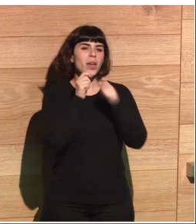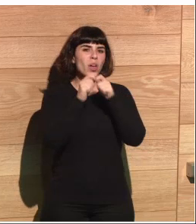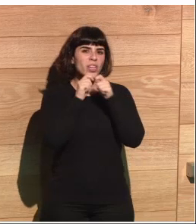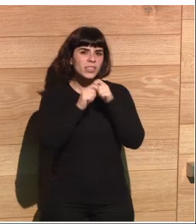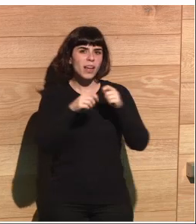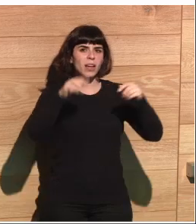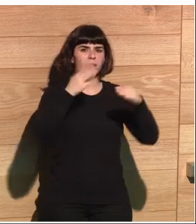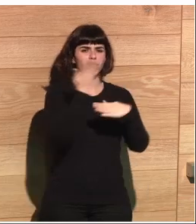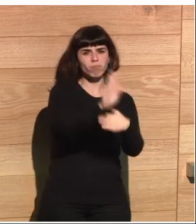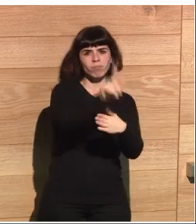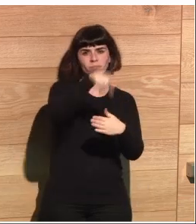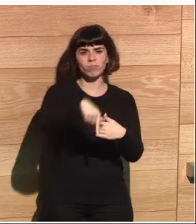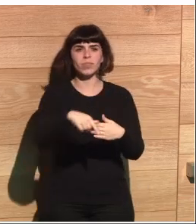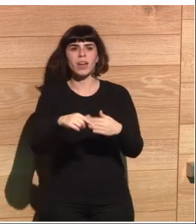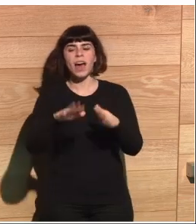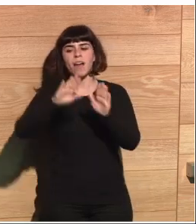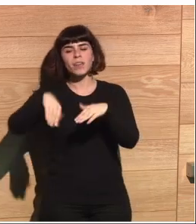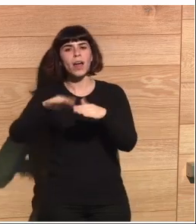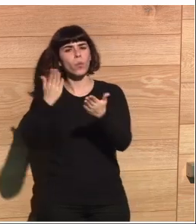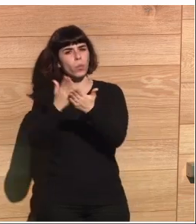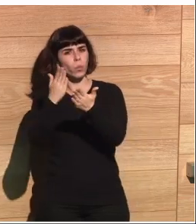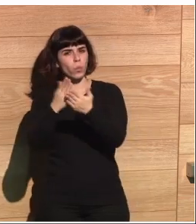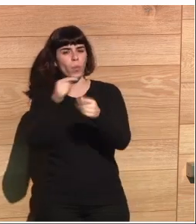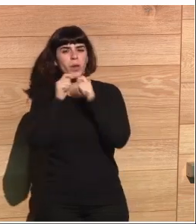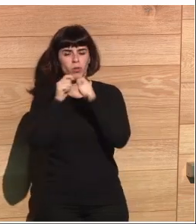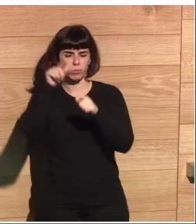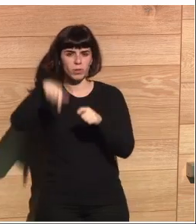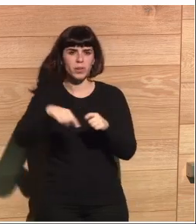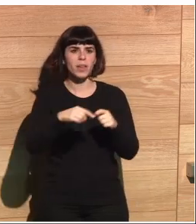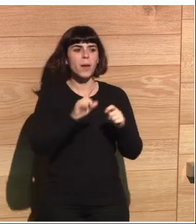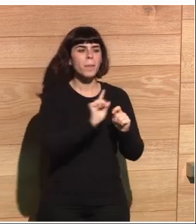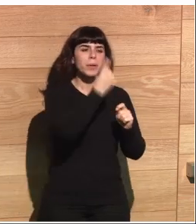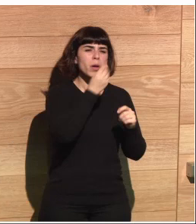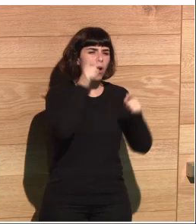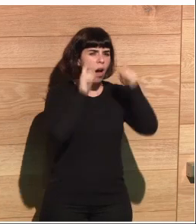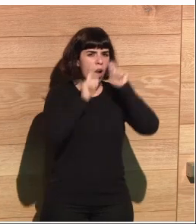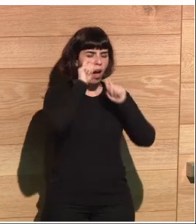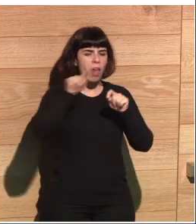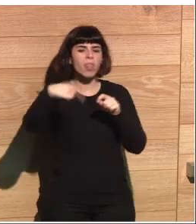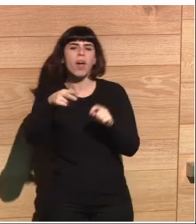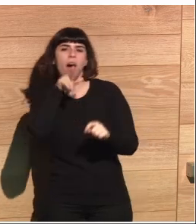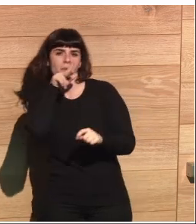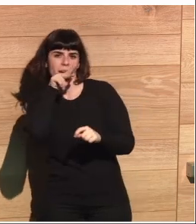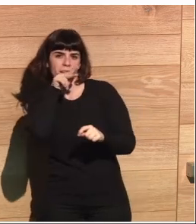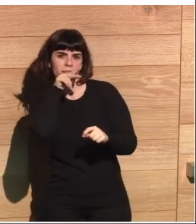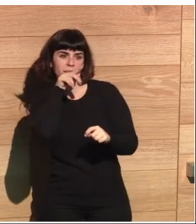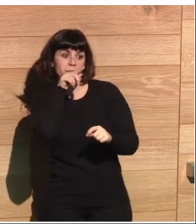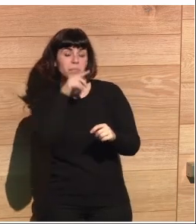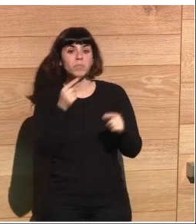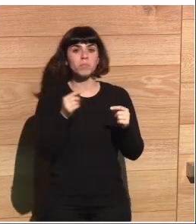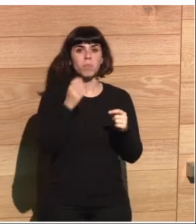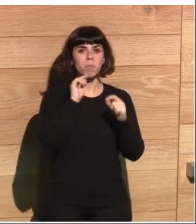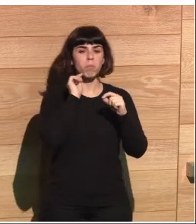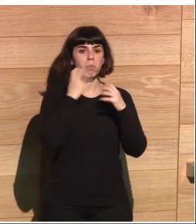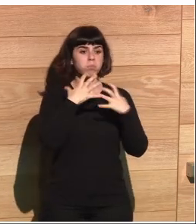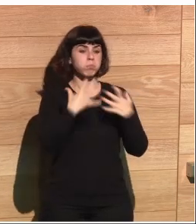terminó estudiando. Dicen que lo primero que hizo fue llorar, como todos los bebés, y al segundo se puso a hablar, y todo el mundo la miraba asombrado.